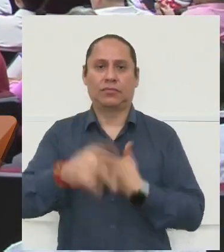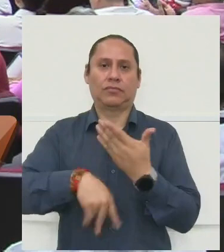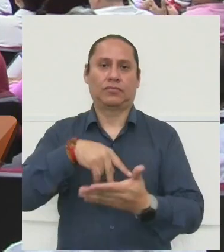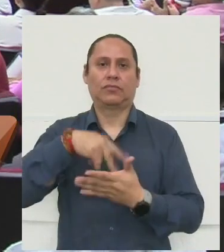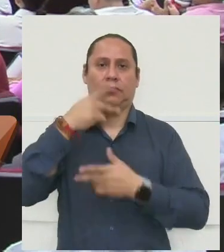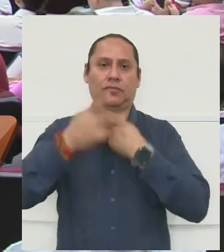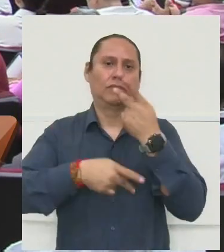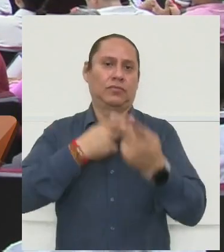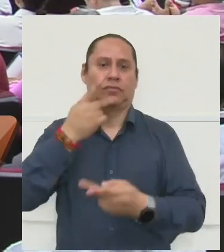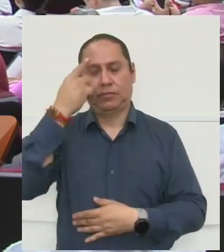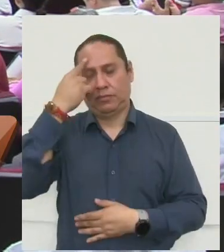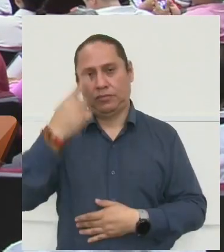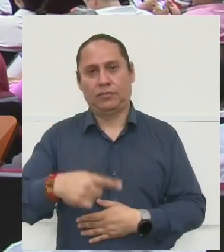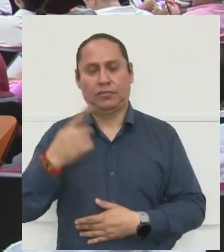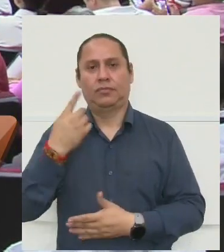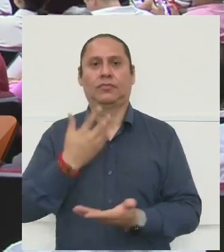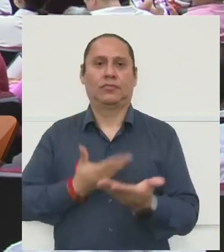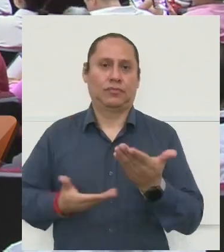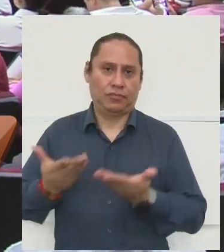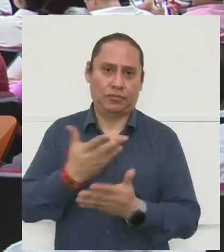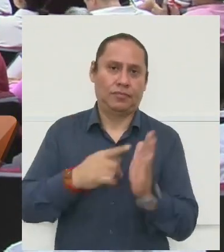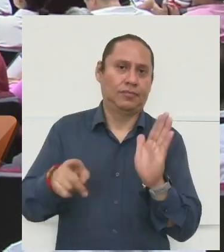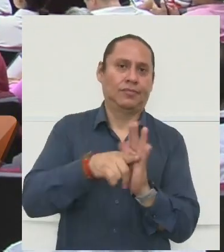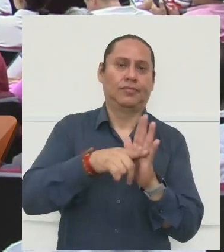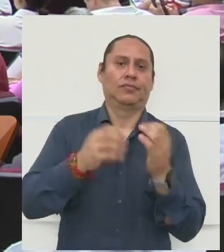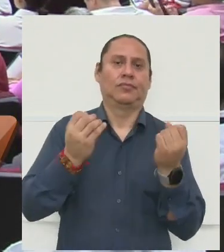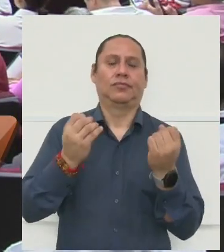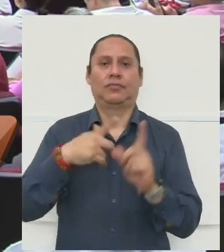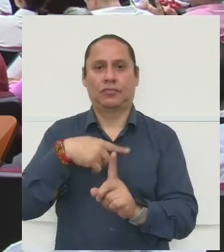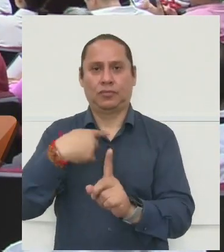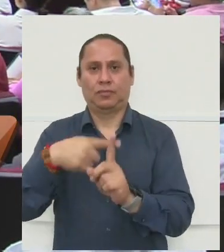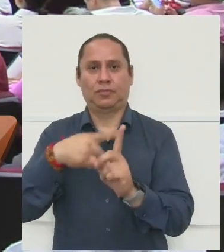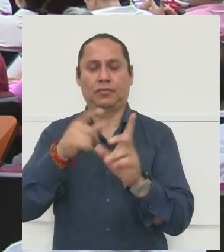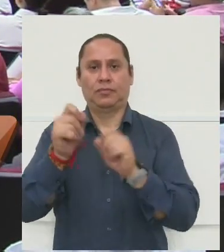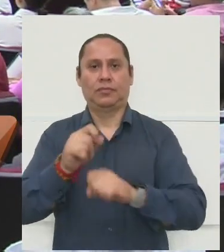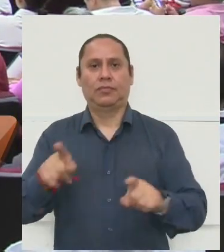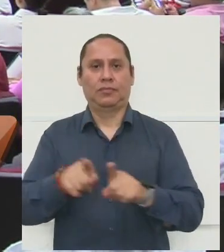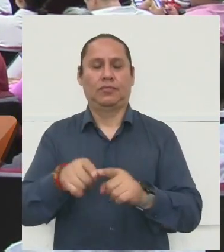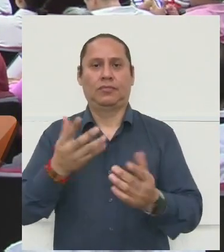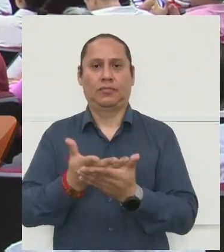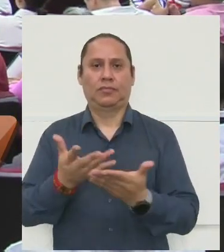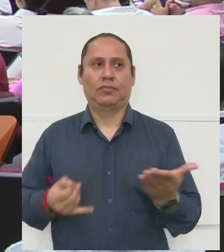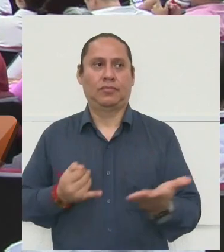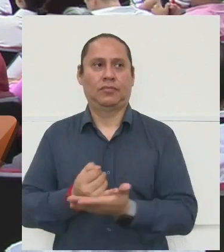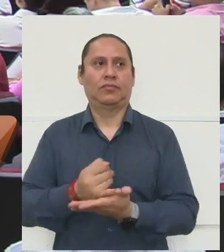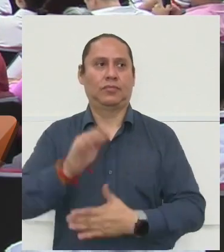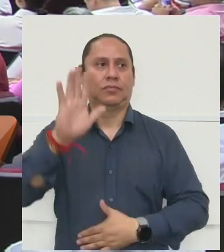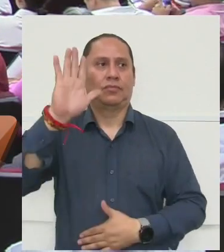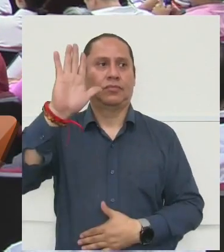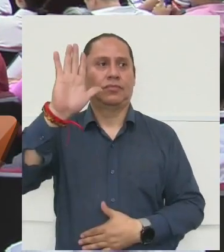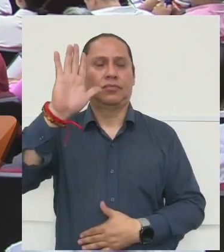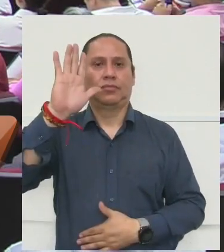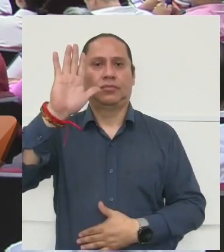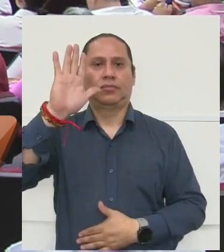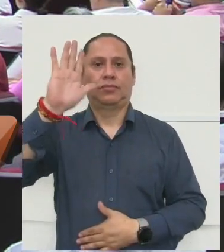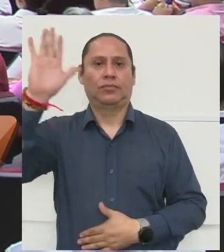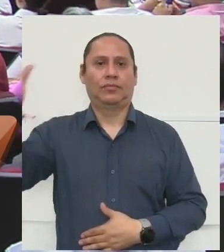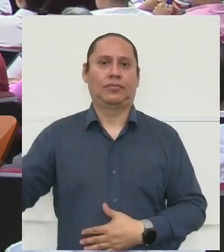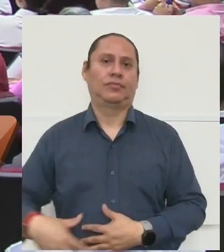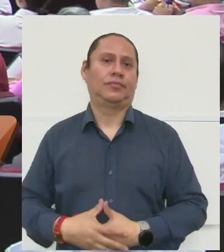desea hacer uso de la palabra para argumentar en contra o a favor del mismo sírvase manifestarlo en este momento levantando la